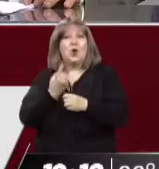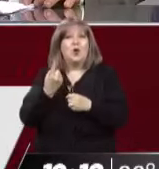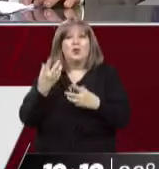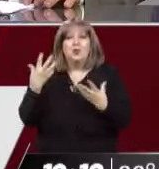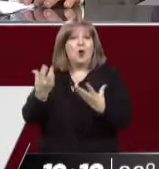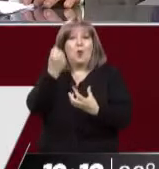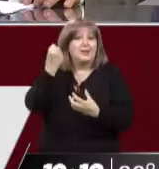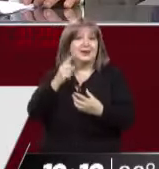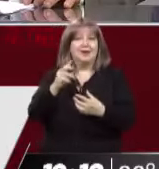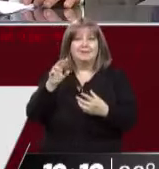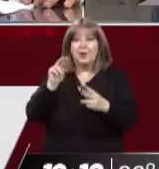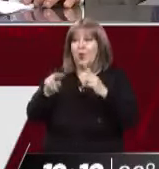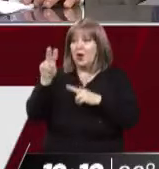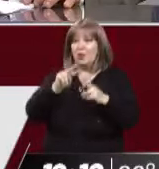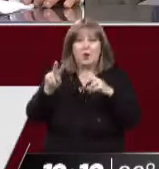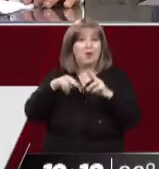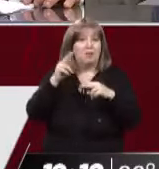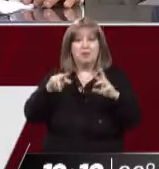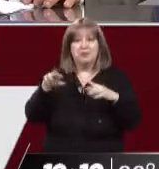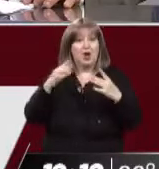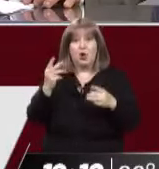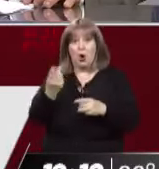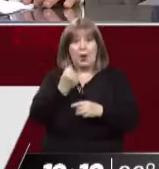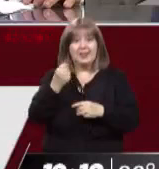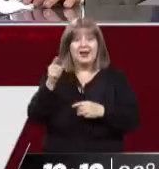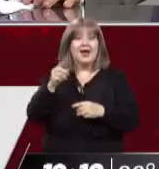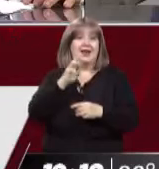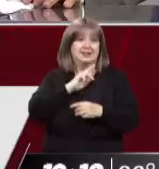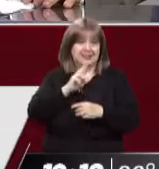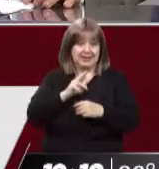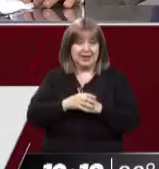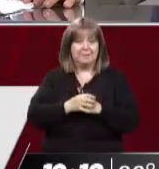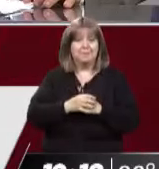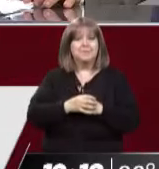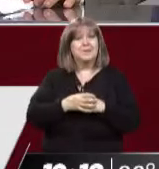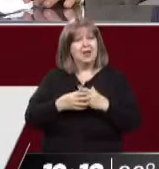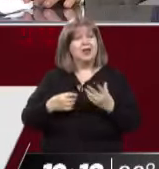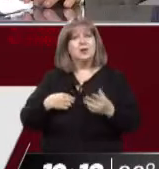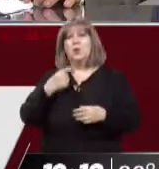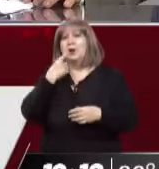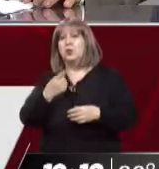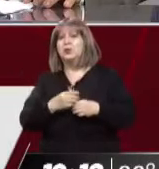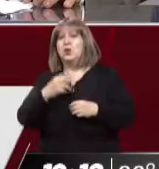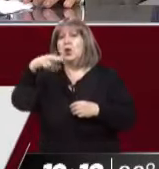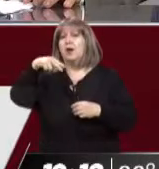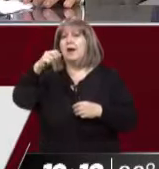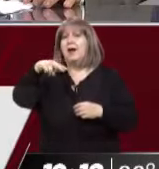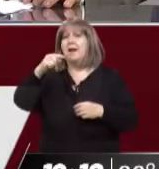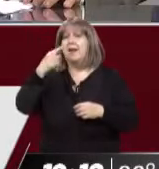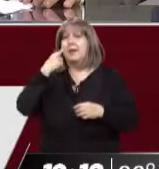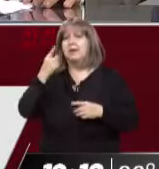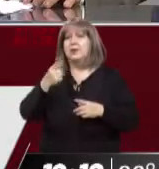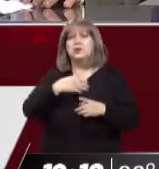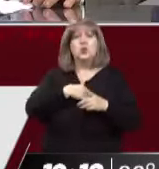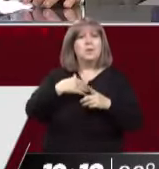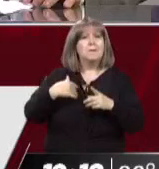Abigail, que al menos estuvo en estos últimos días, ¿no? Pero después de su desaparición. Esta chica que vos mencionabas recién, Sofi, su mamá